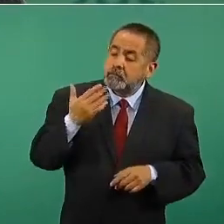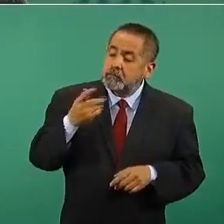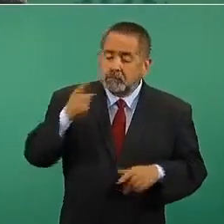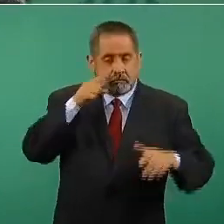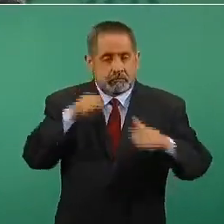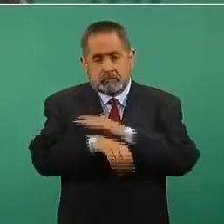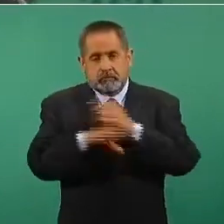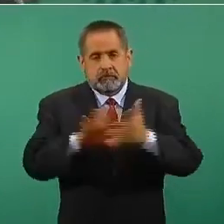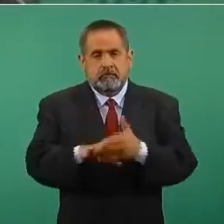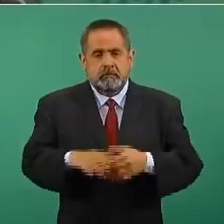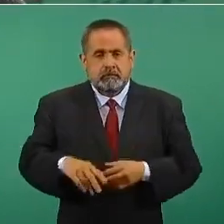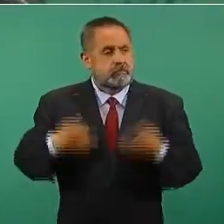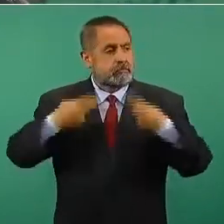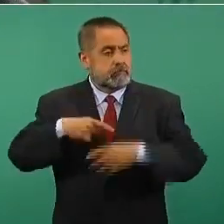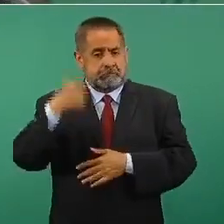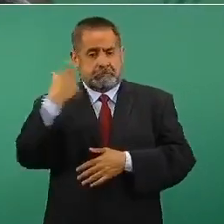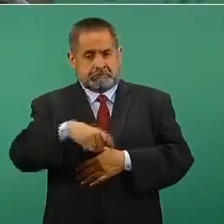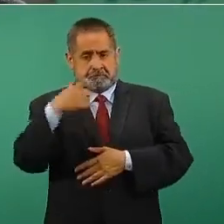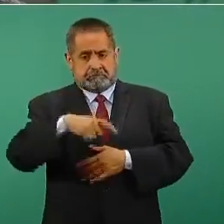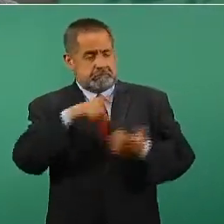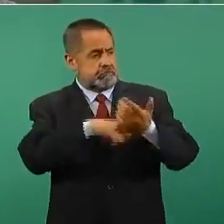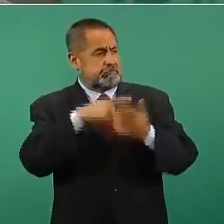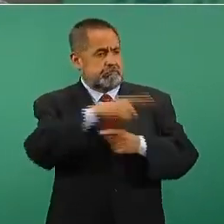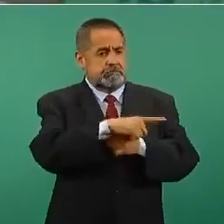Los poderosos no.